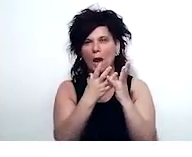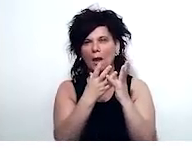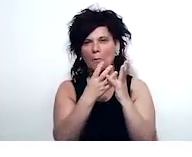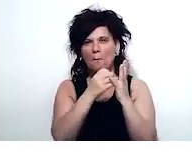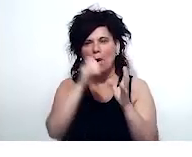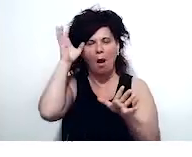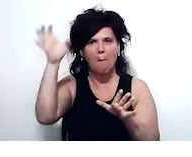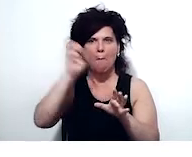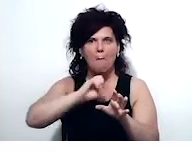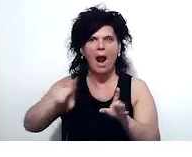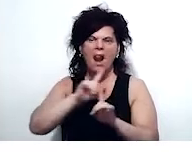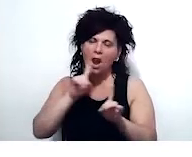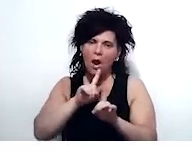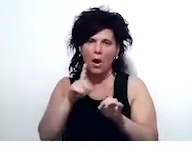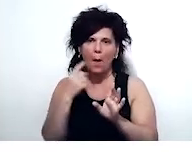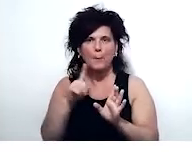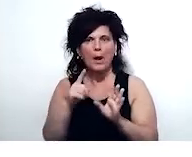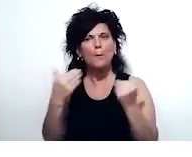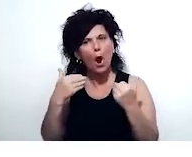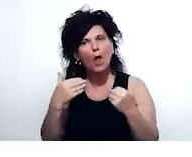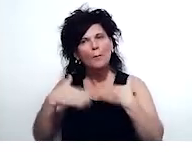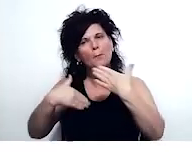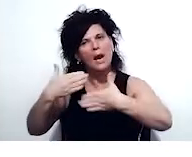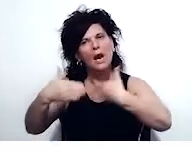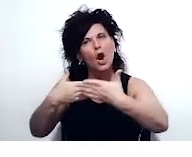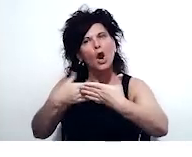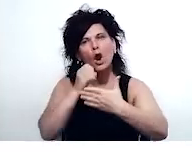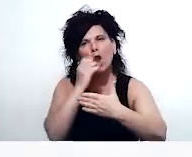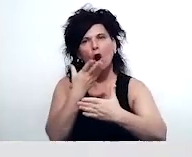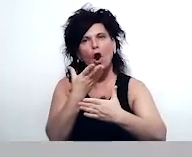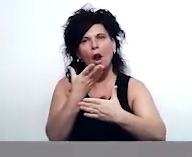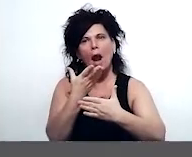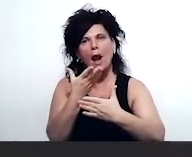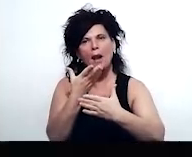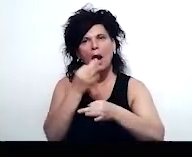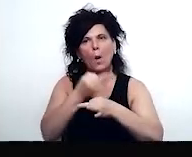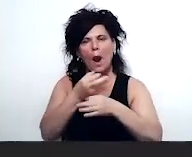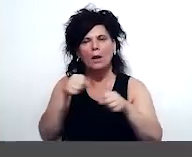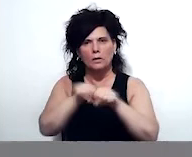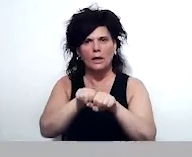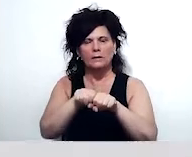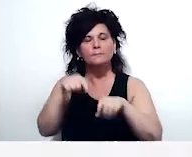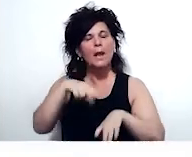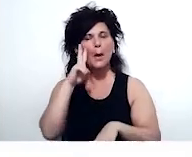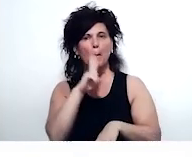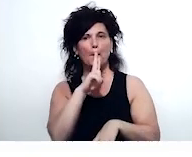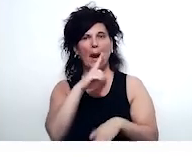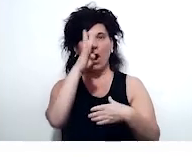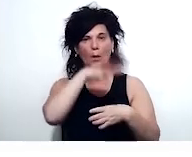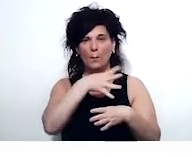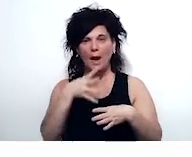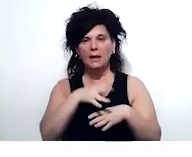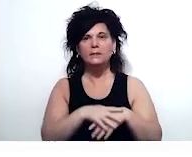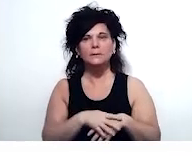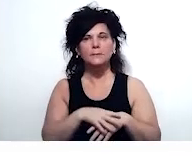bastantes posibilidades de mejorar en cuanto a la conectividad de escuelas conectadas a Internet. Ahora fíjense este